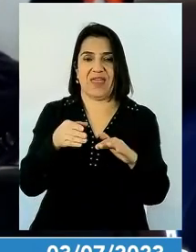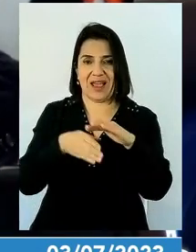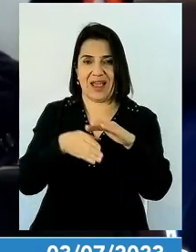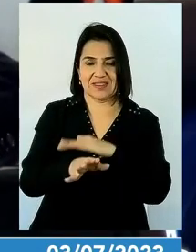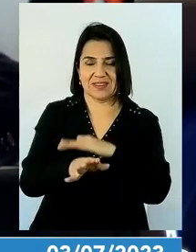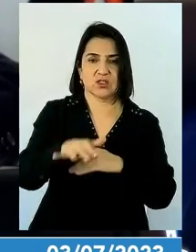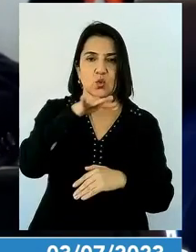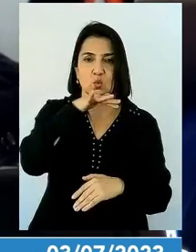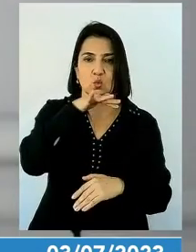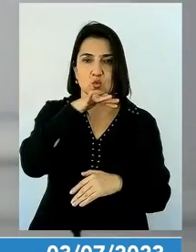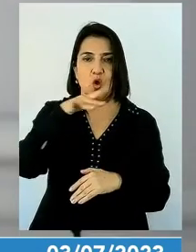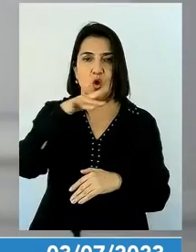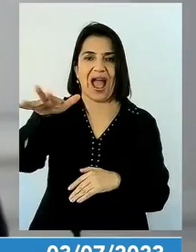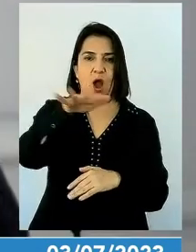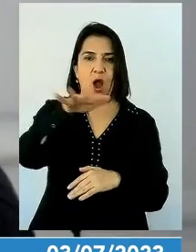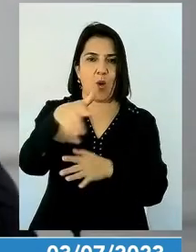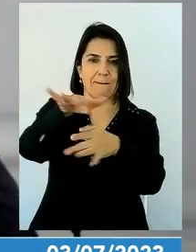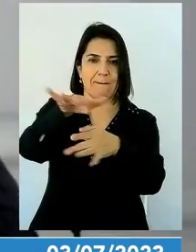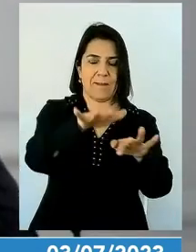nomás, presidente. Muchas gracias.